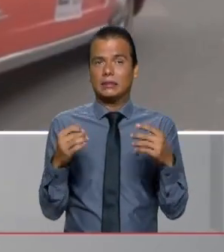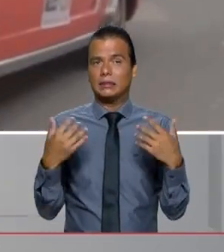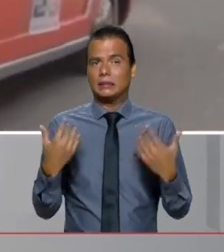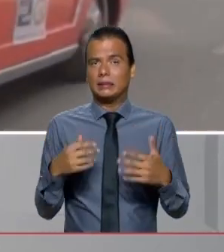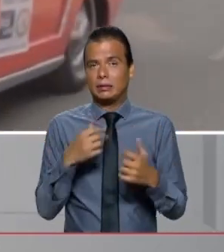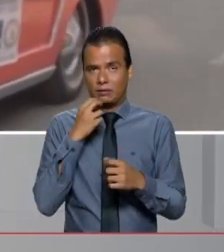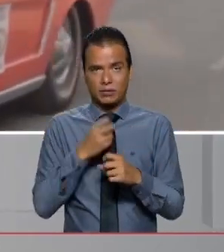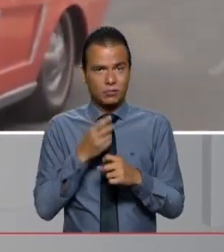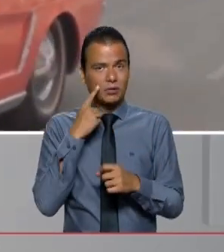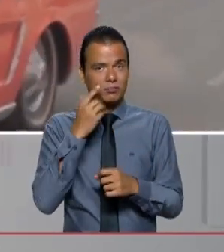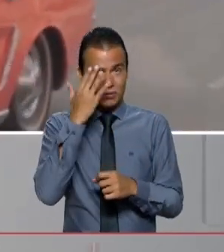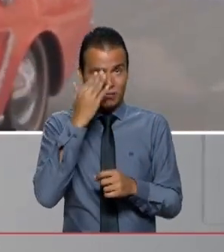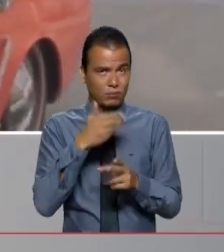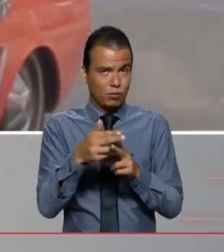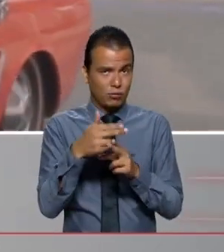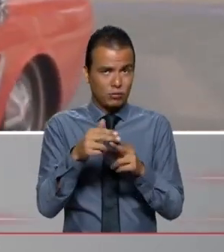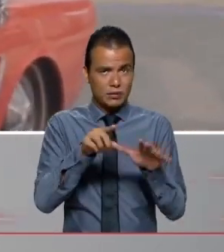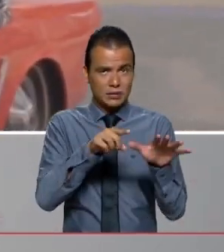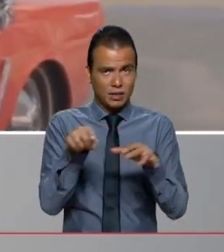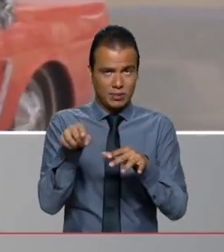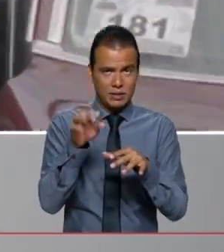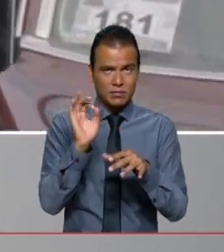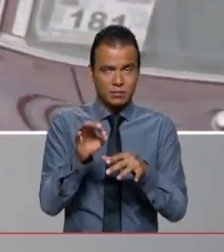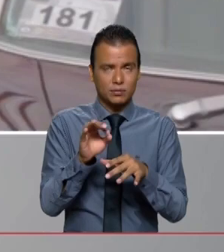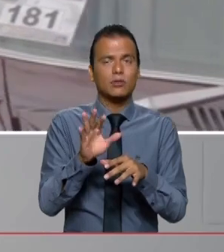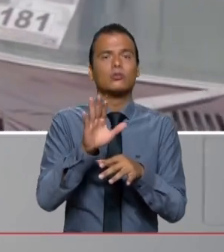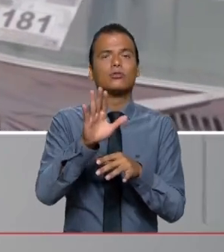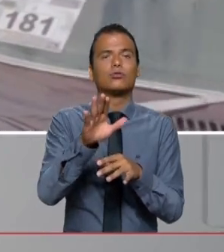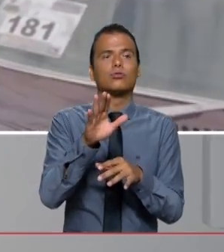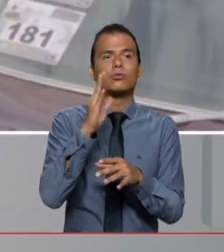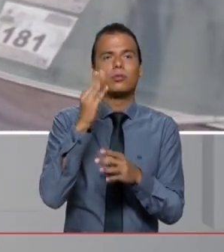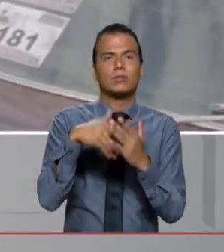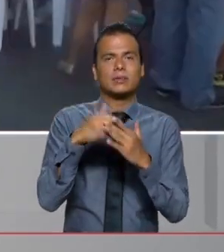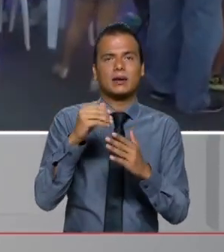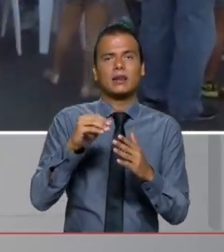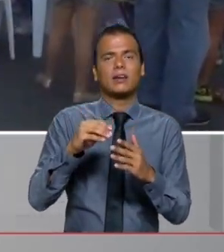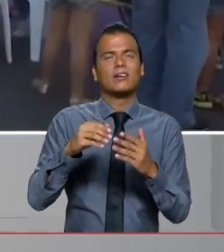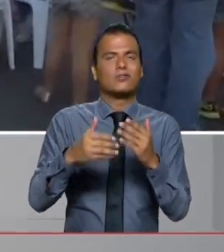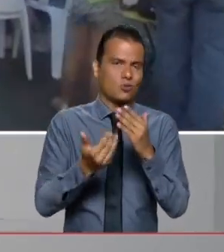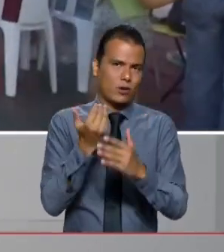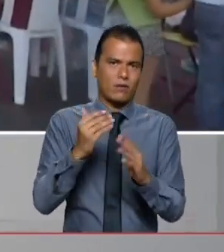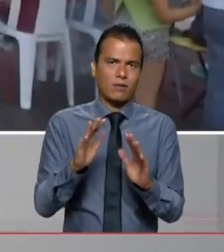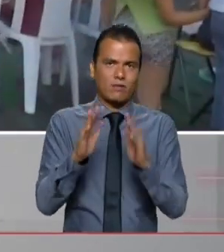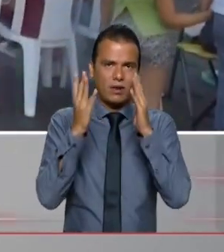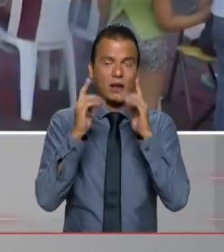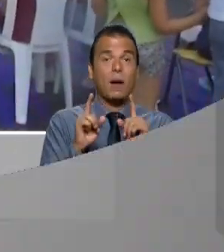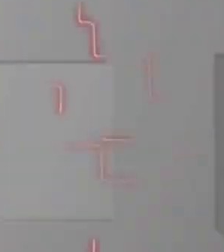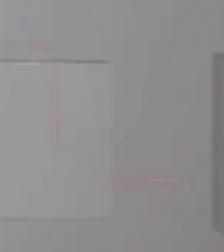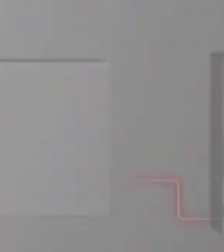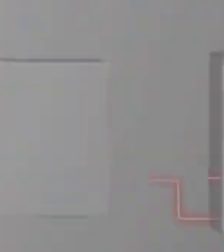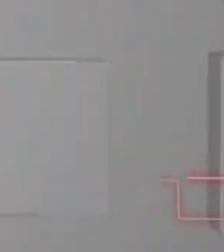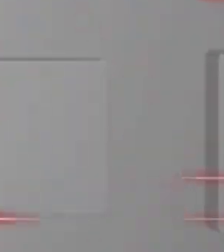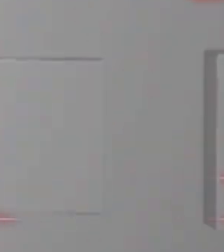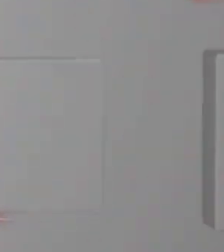versión 65 aún se le adeudan 8 mil millones de pesos a los artistas.